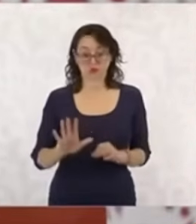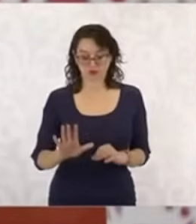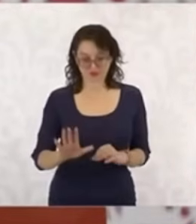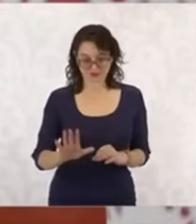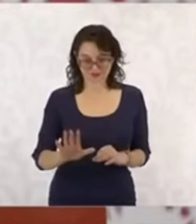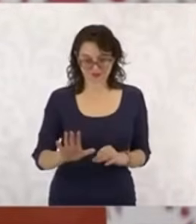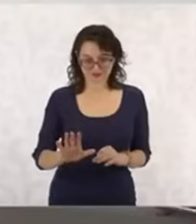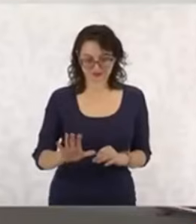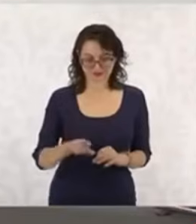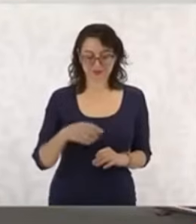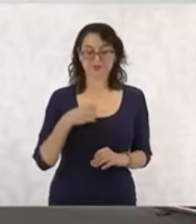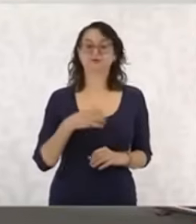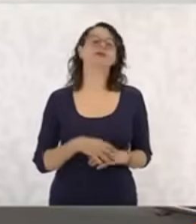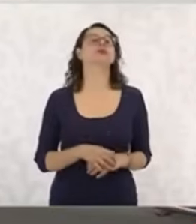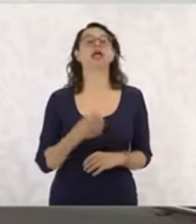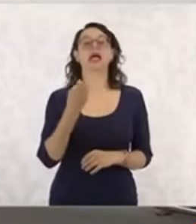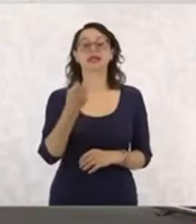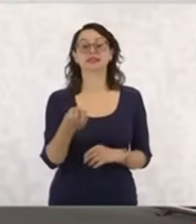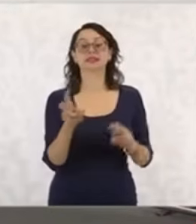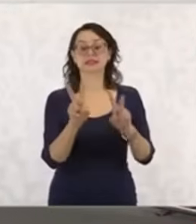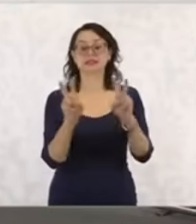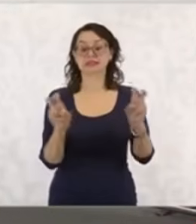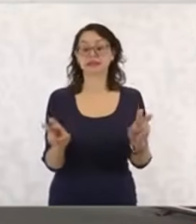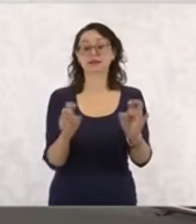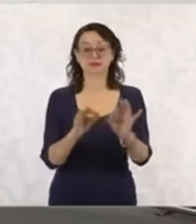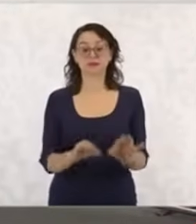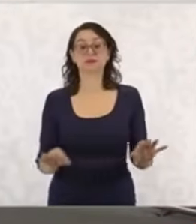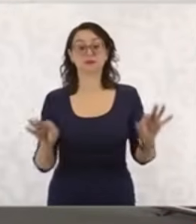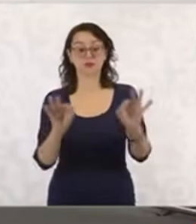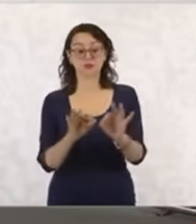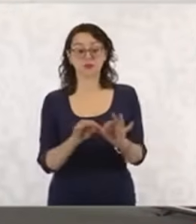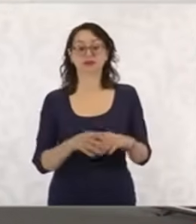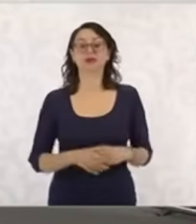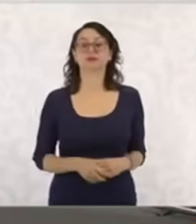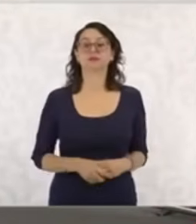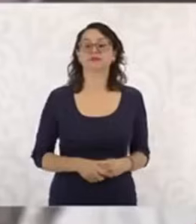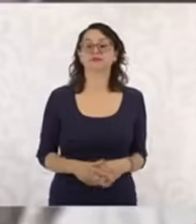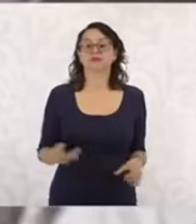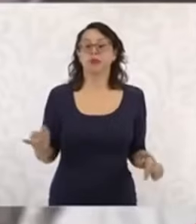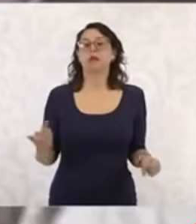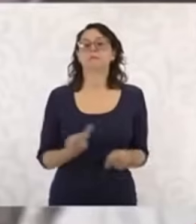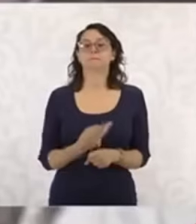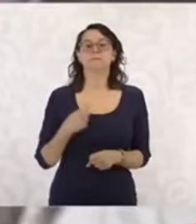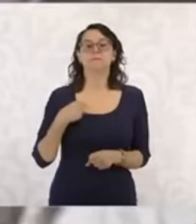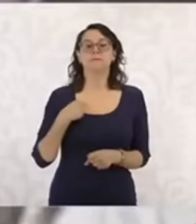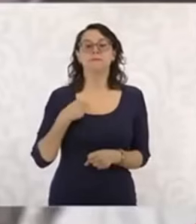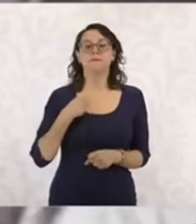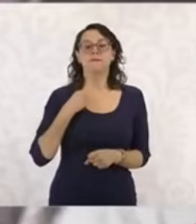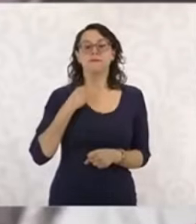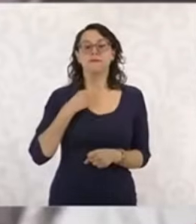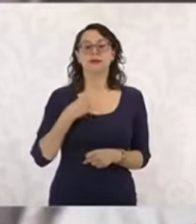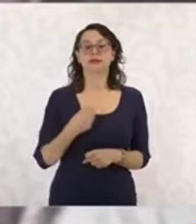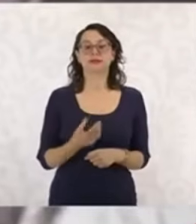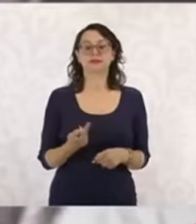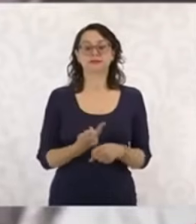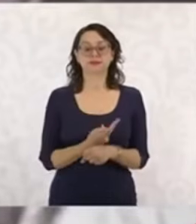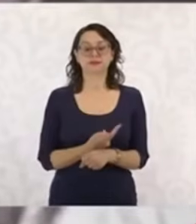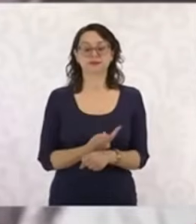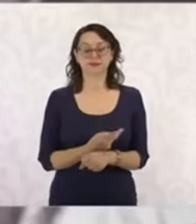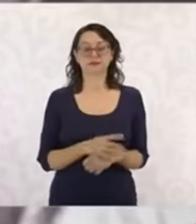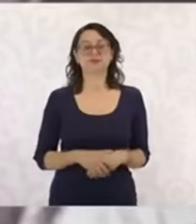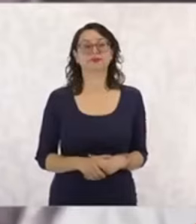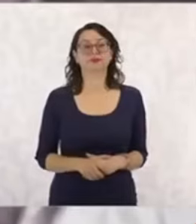Bueno, ese es un tema muy importante. Miren, ¿qué es lo que ocurre regularmente? Actualmente la